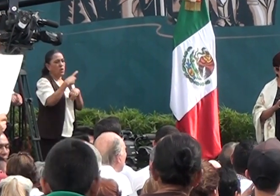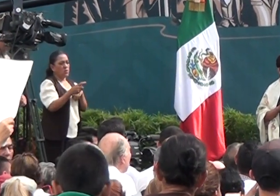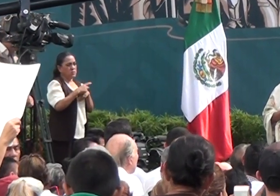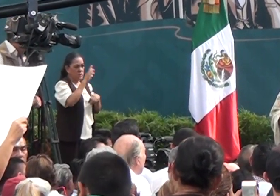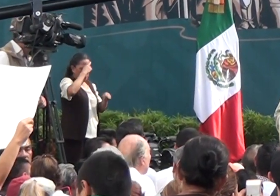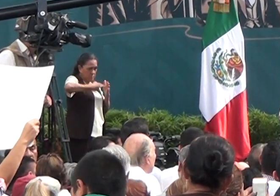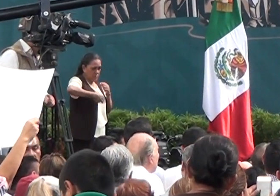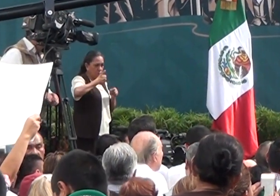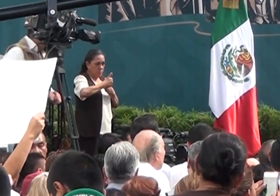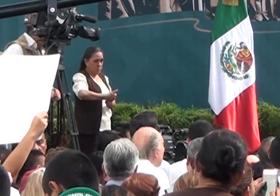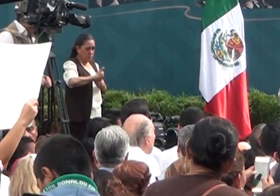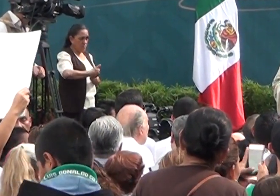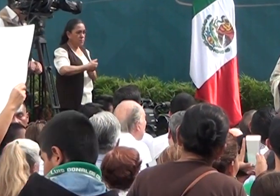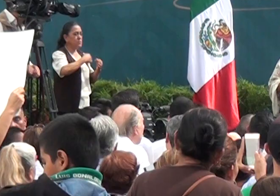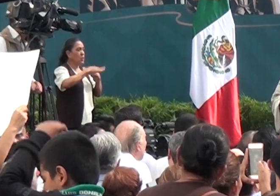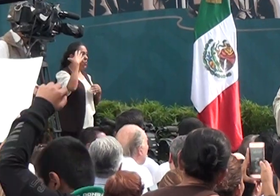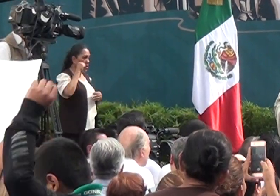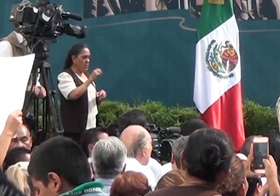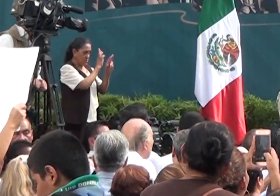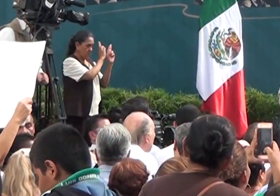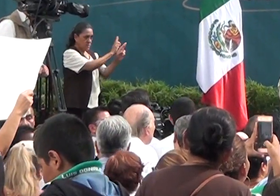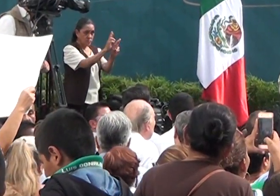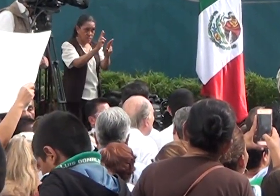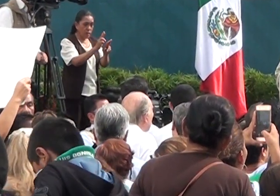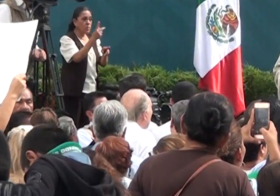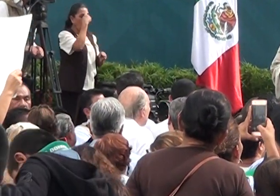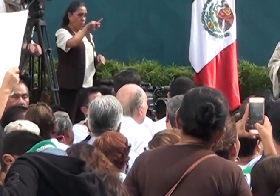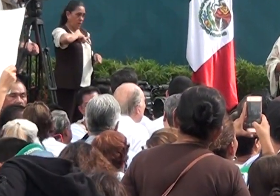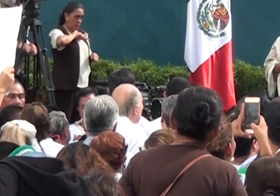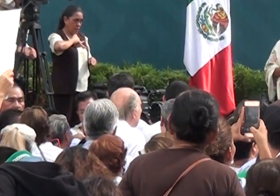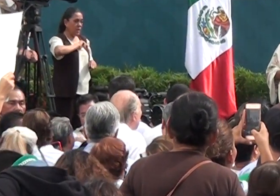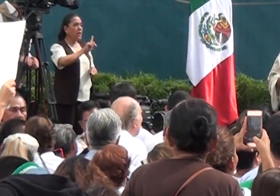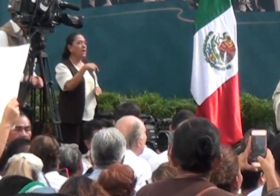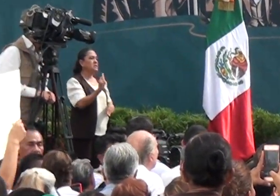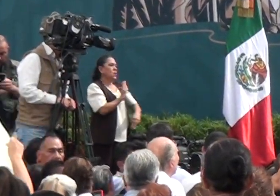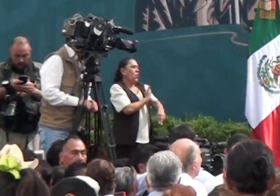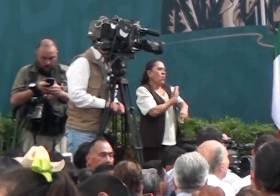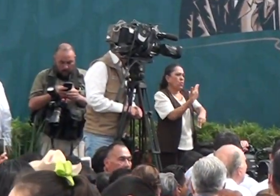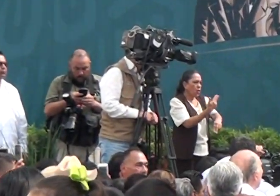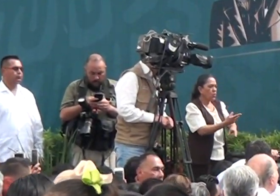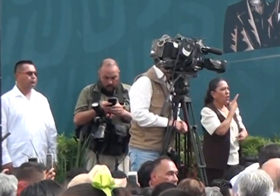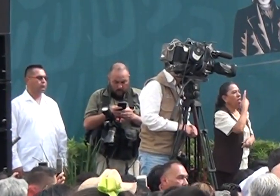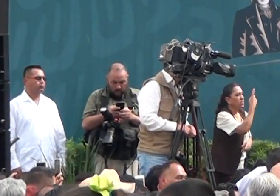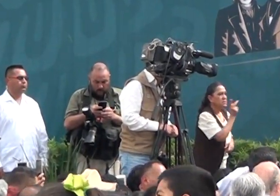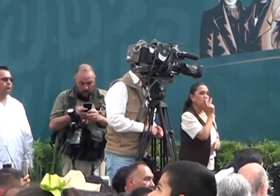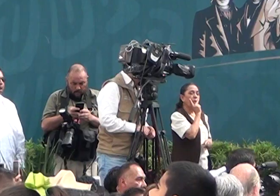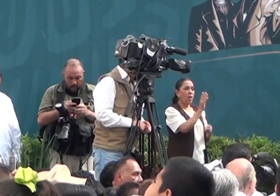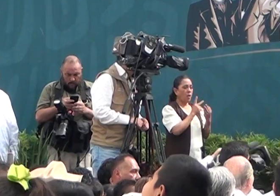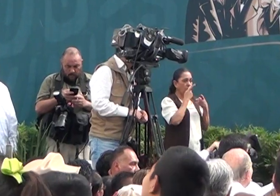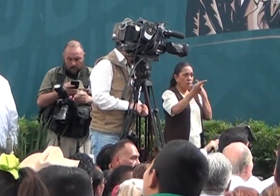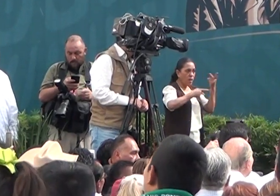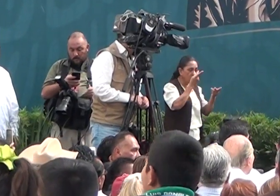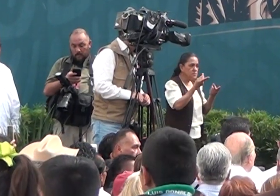Morelos, respetable público. Es para esta servidora un honor dirigir estas palabras